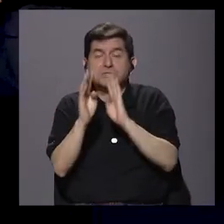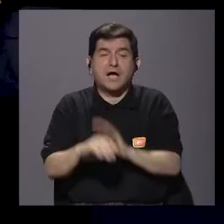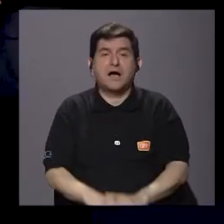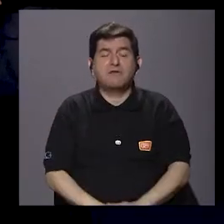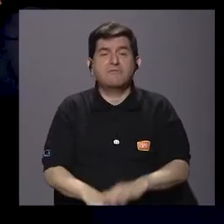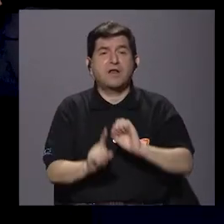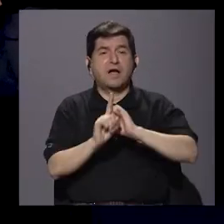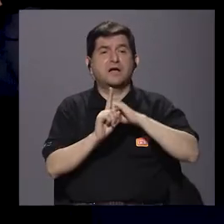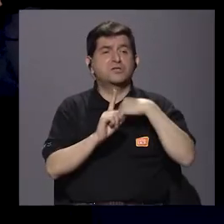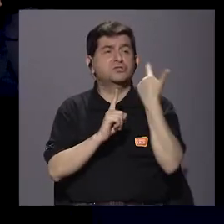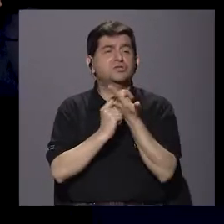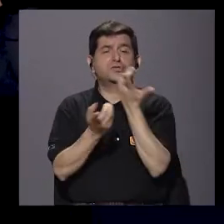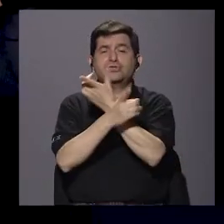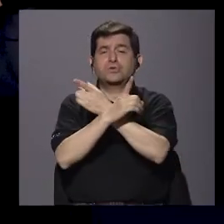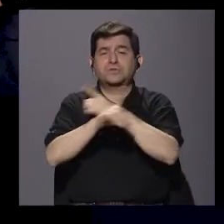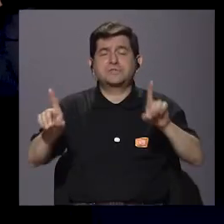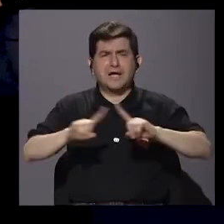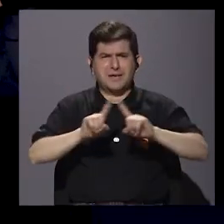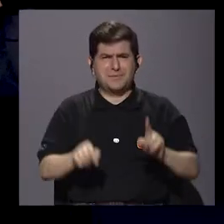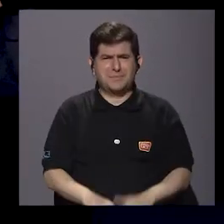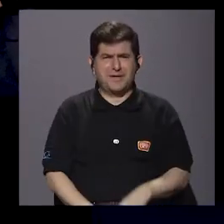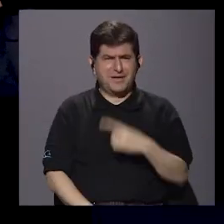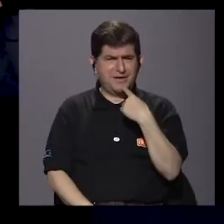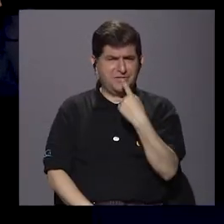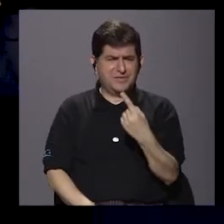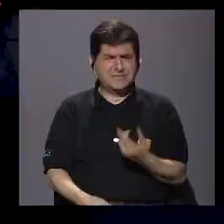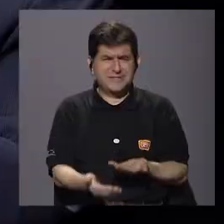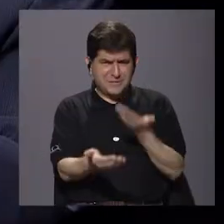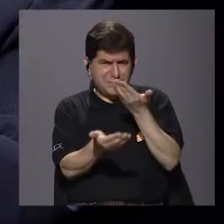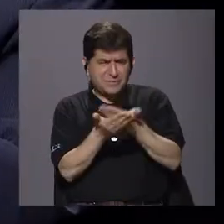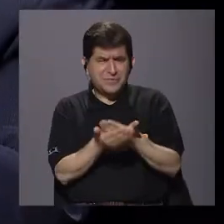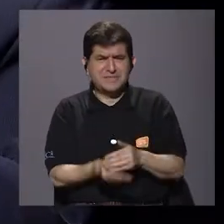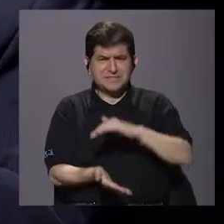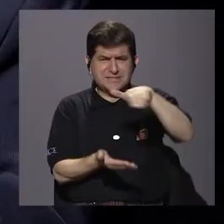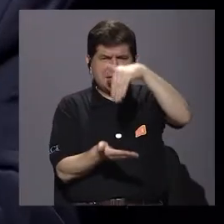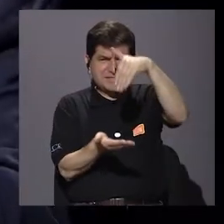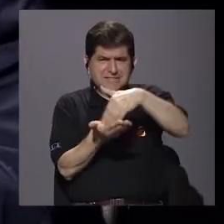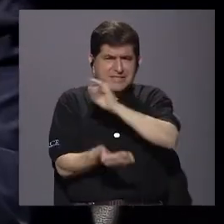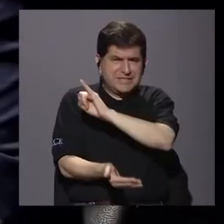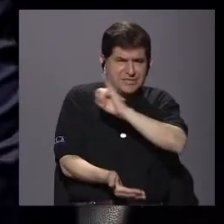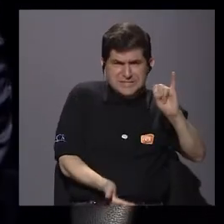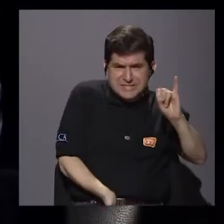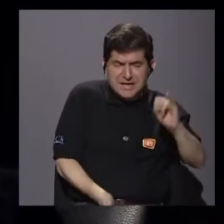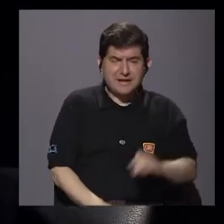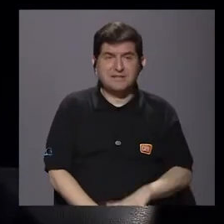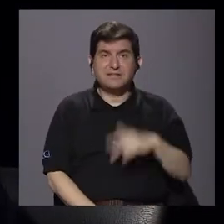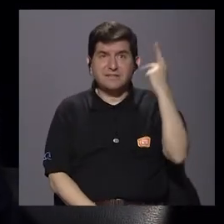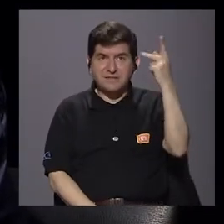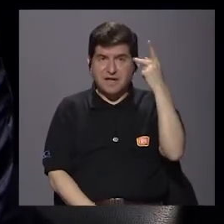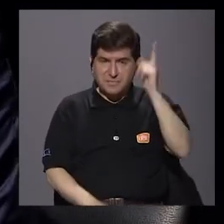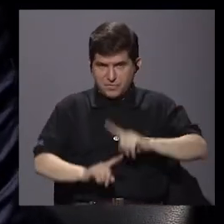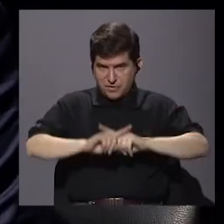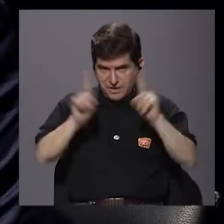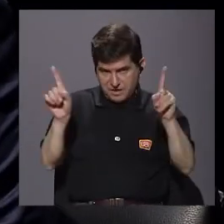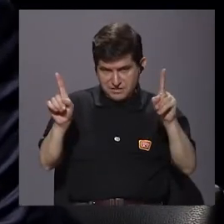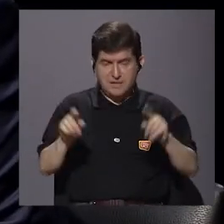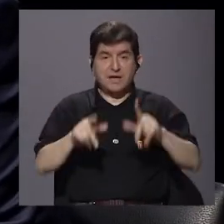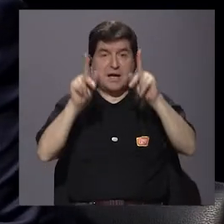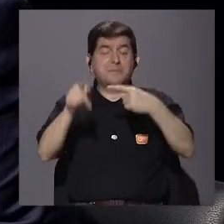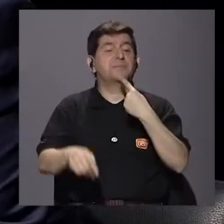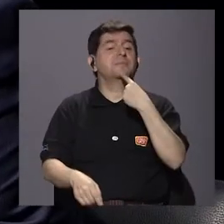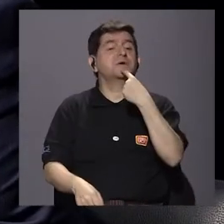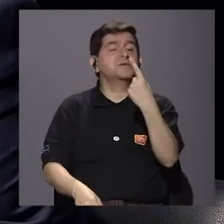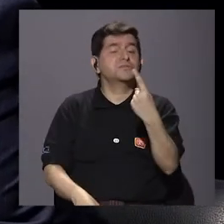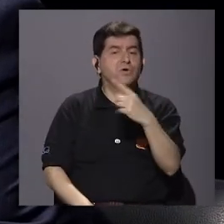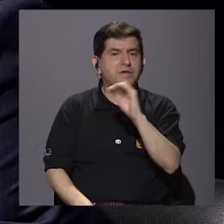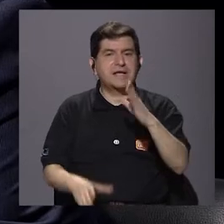socialdemocracia pero tratan de plantearse como un centroizquierda casi vamos a ver en política y que estén quieren que no que la gente de